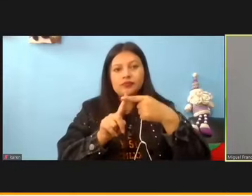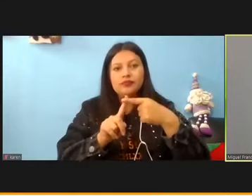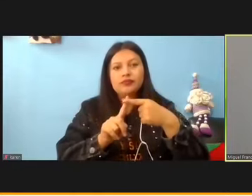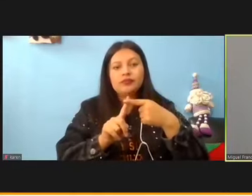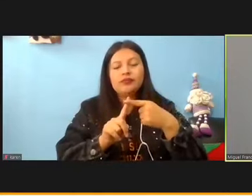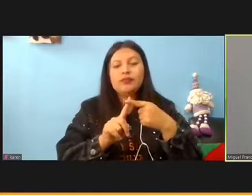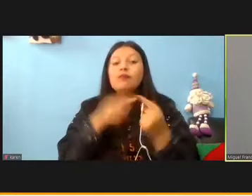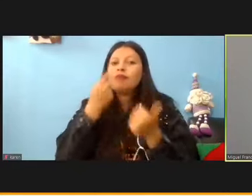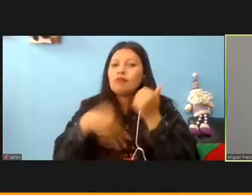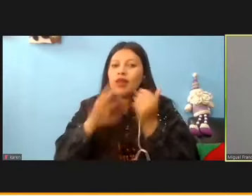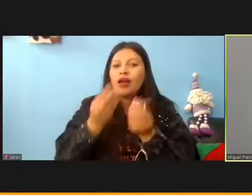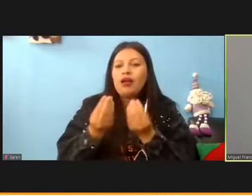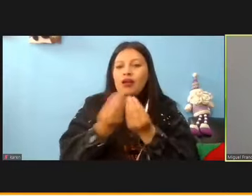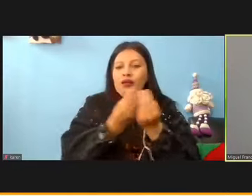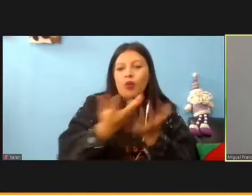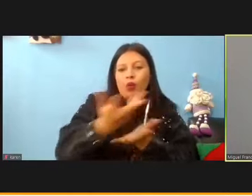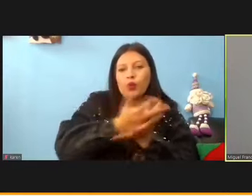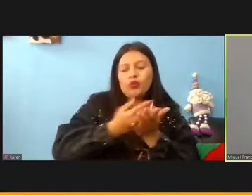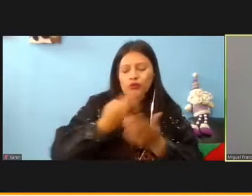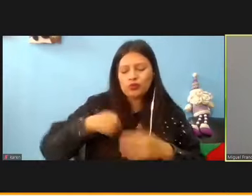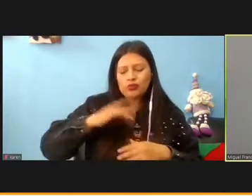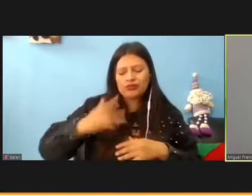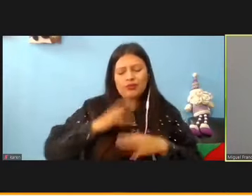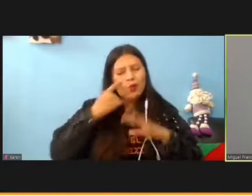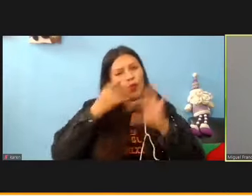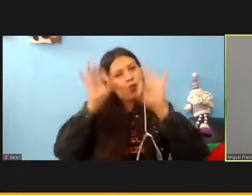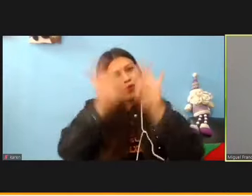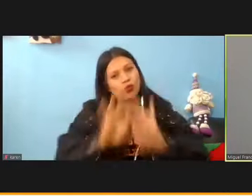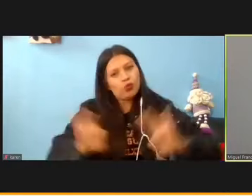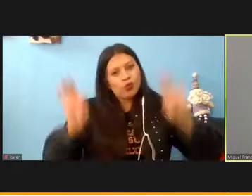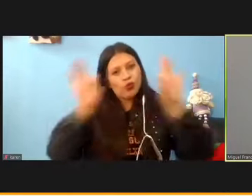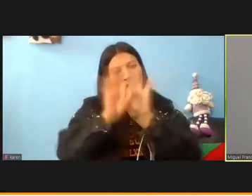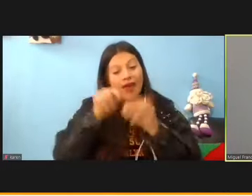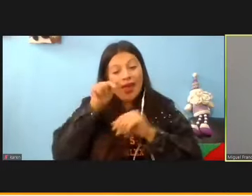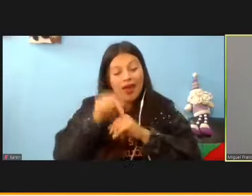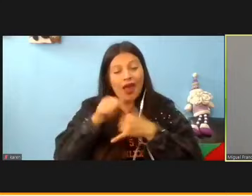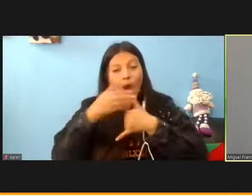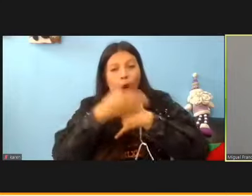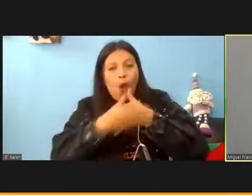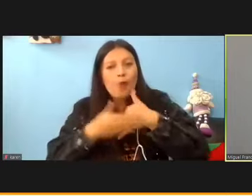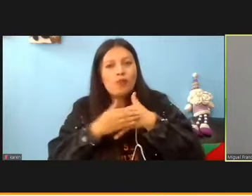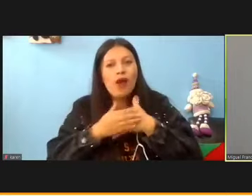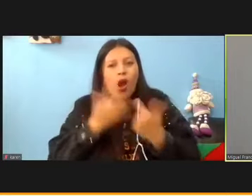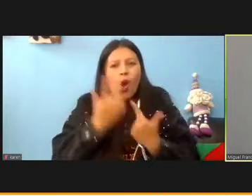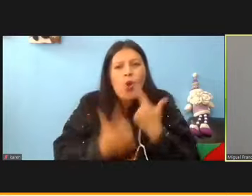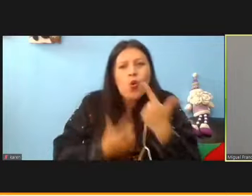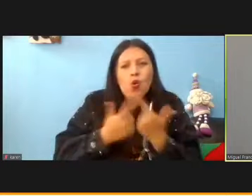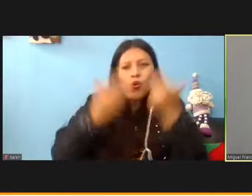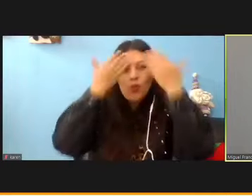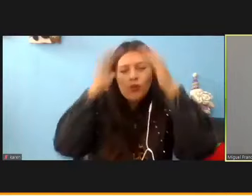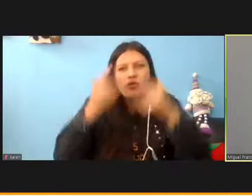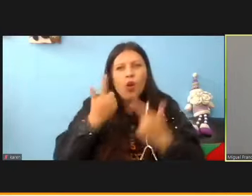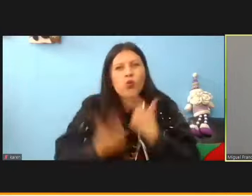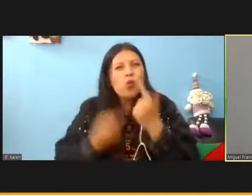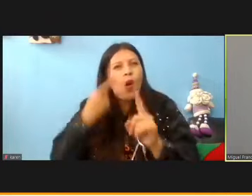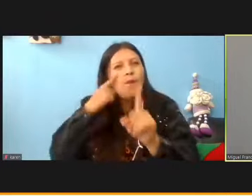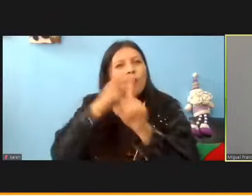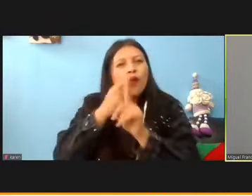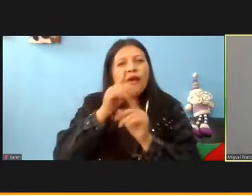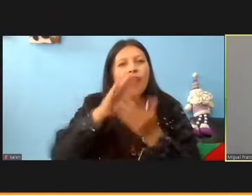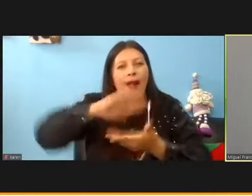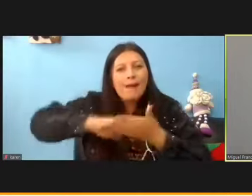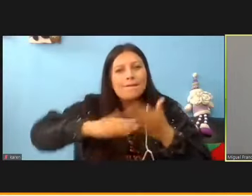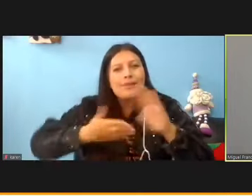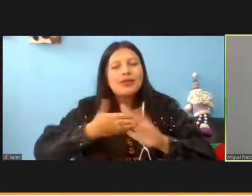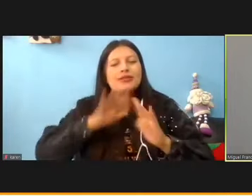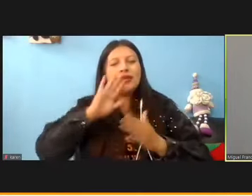declaraciones colectivas que consideramos vitales en el momento que vive este país de lucha democrática, de lucha por la paz, de sistema integral